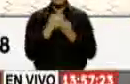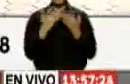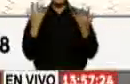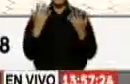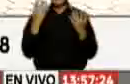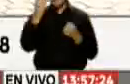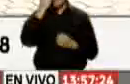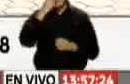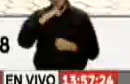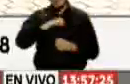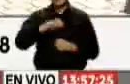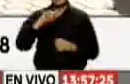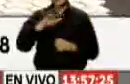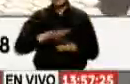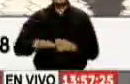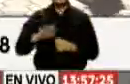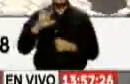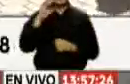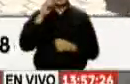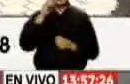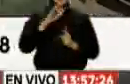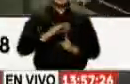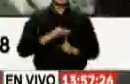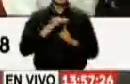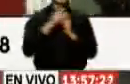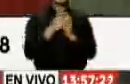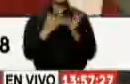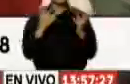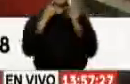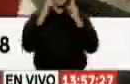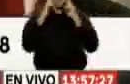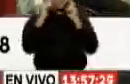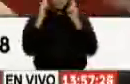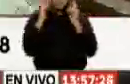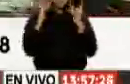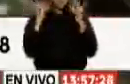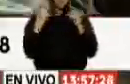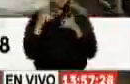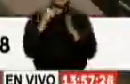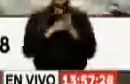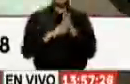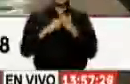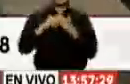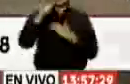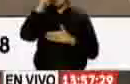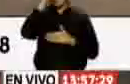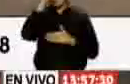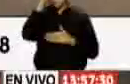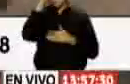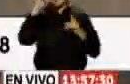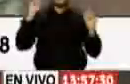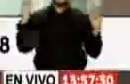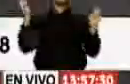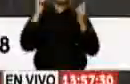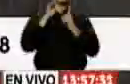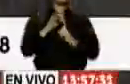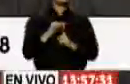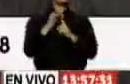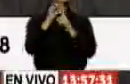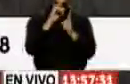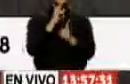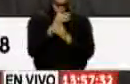paseo procesional tendrá un ingrediente especial tras el reconocimiento realizado por el Ministerio de Cultura a esta fiesta popular.